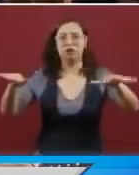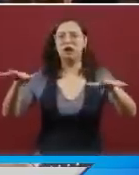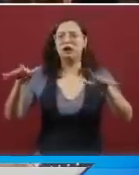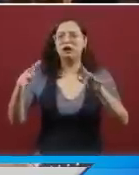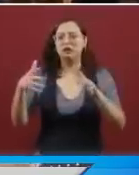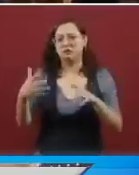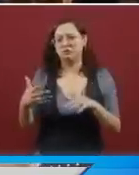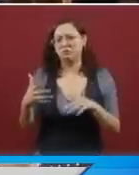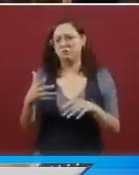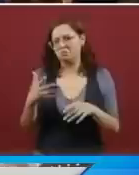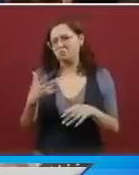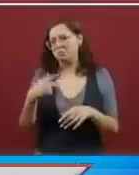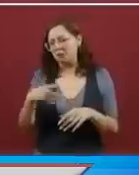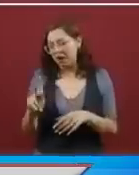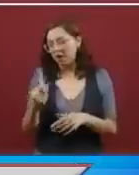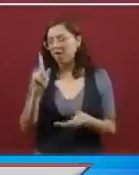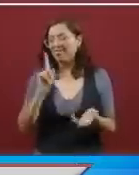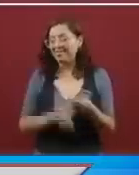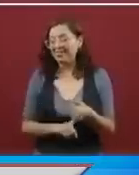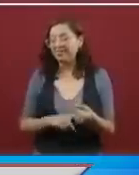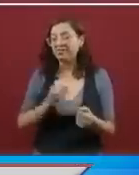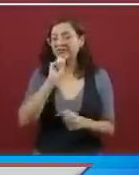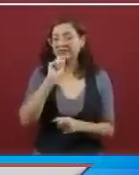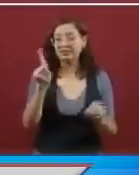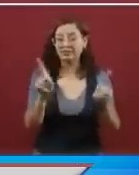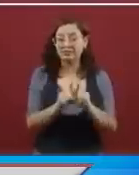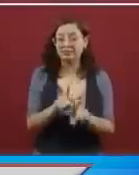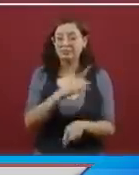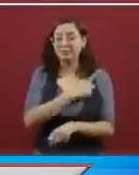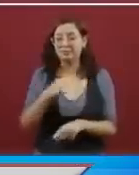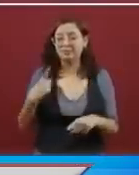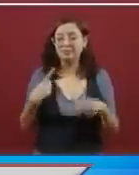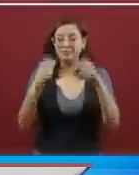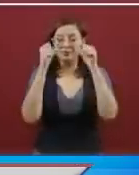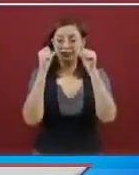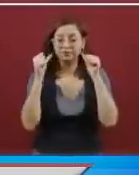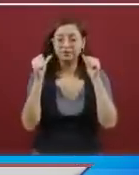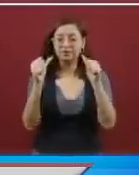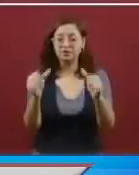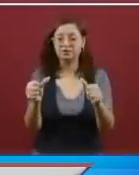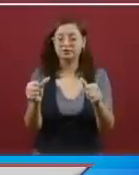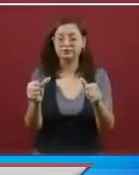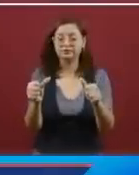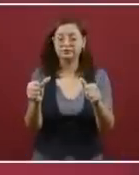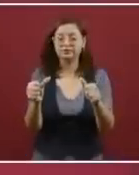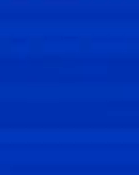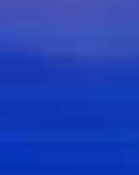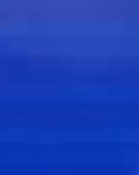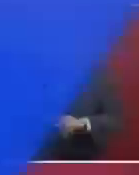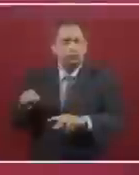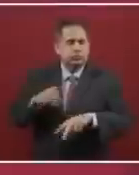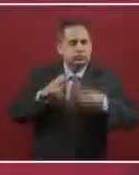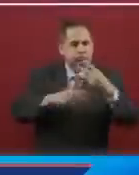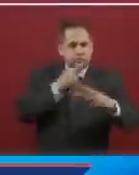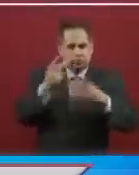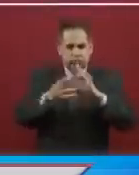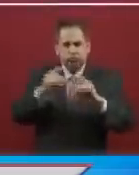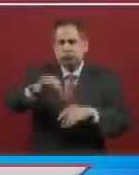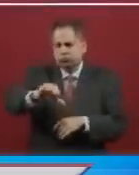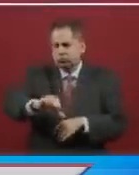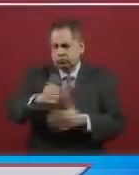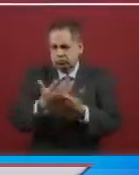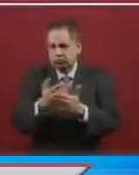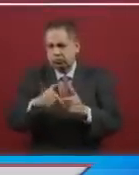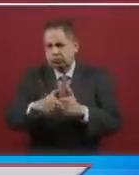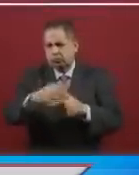destaca la publicación del periódico Reforma, en donde hay una amenaza al presidente, y se publica su dirección particular. Política